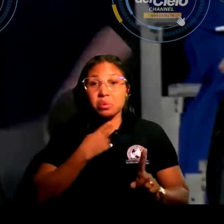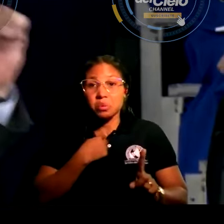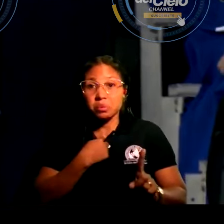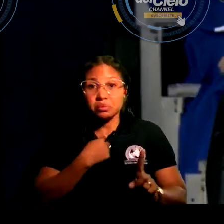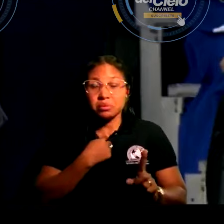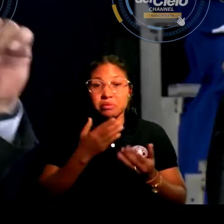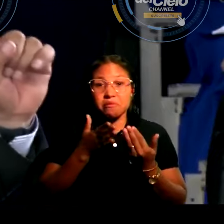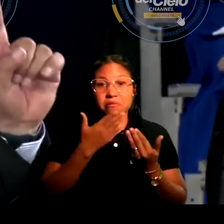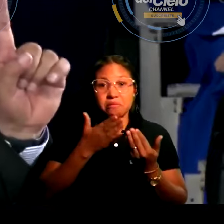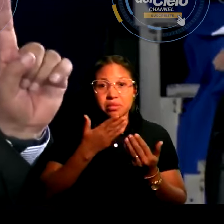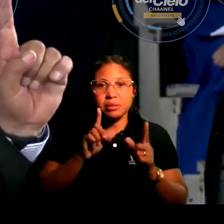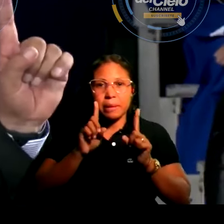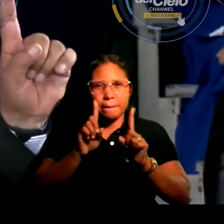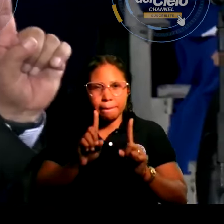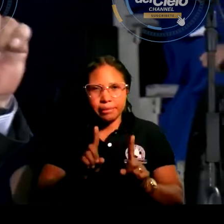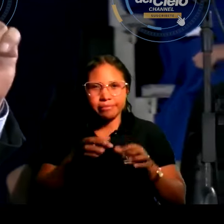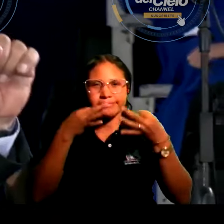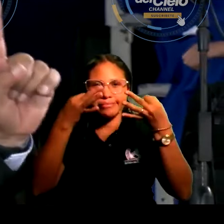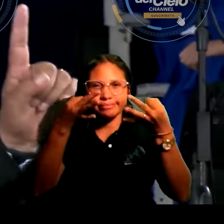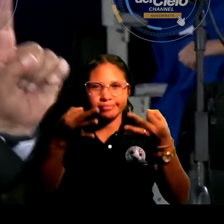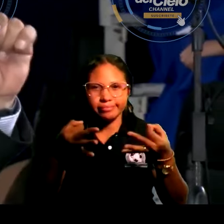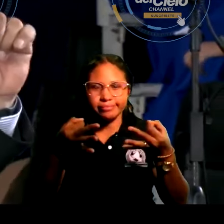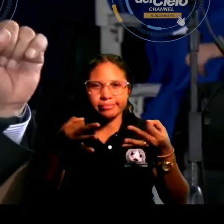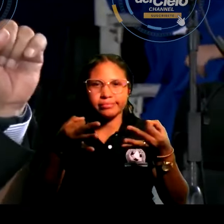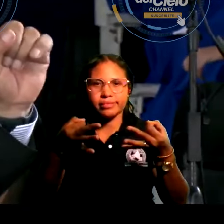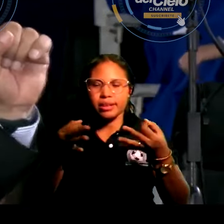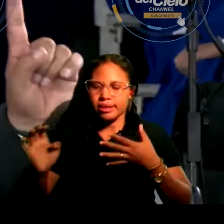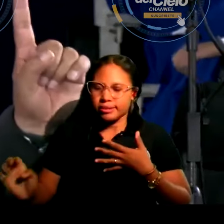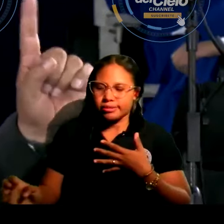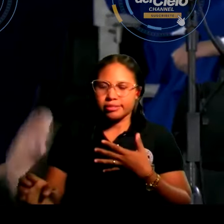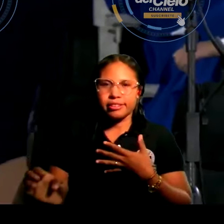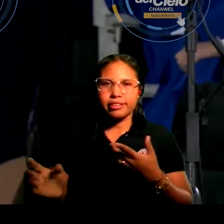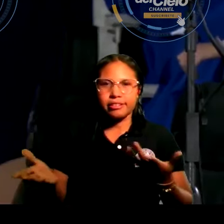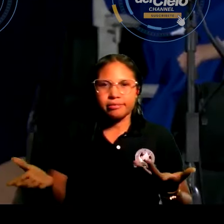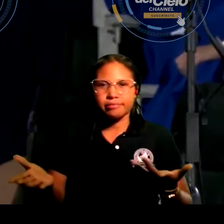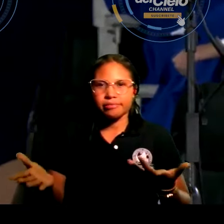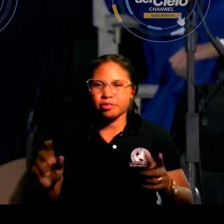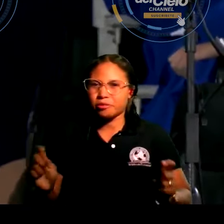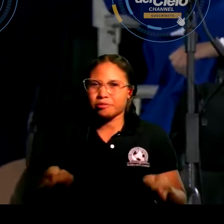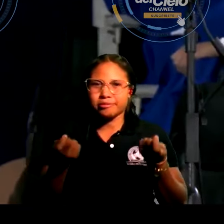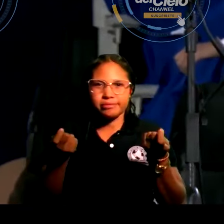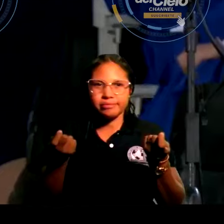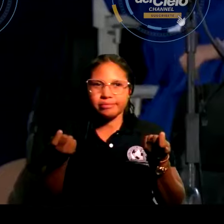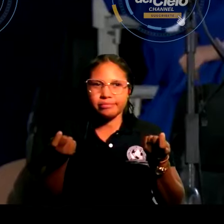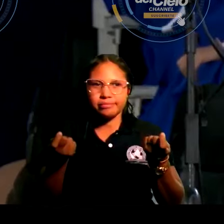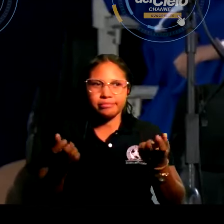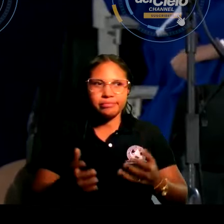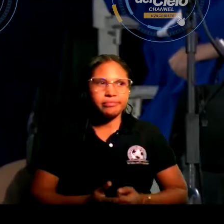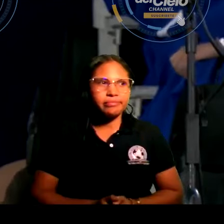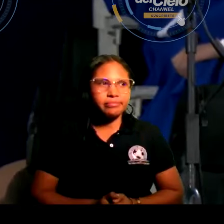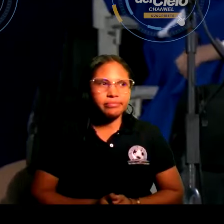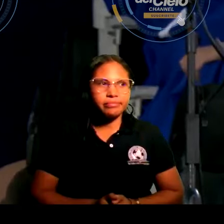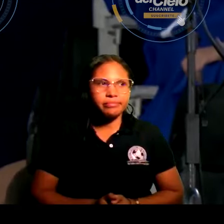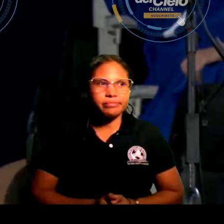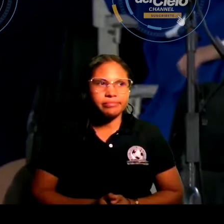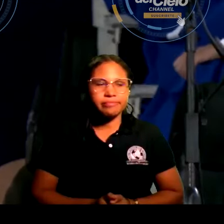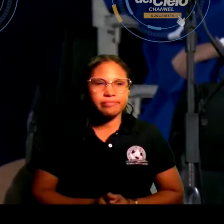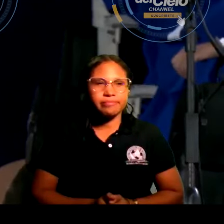fáciles, pero le aseguro, esos evangelios no salvan. No